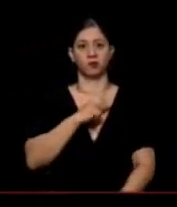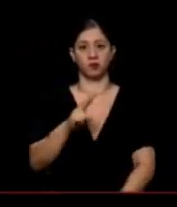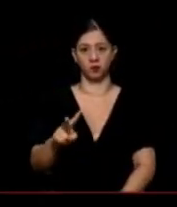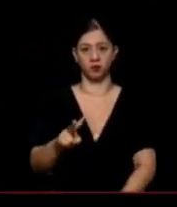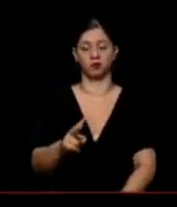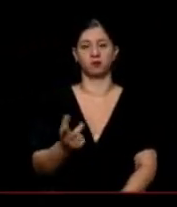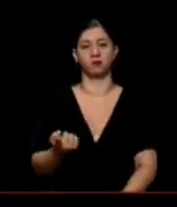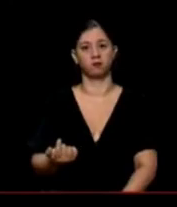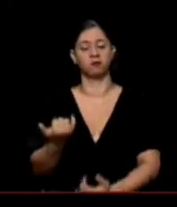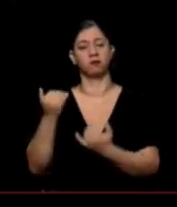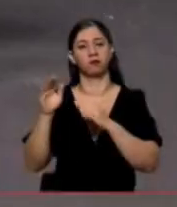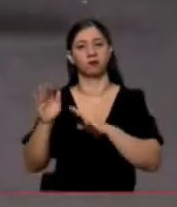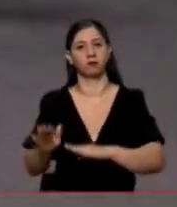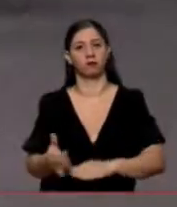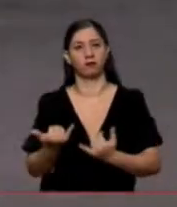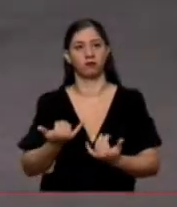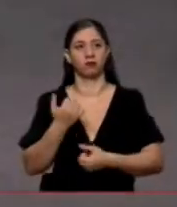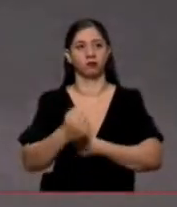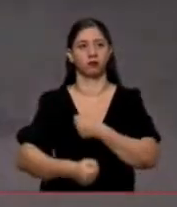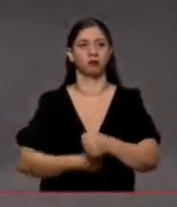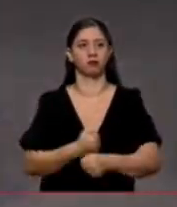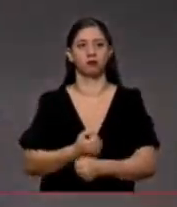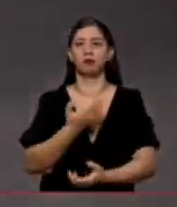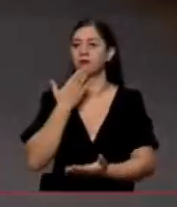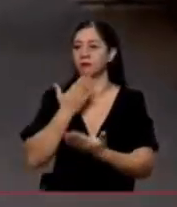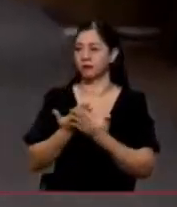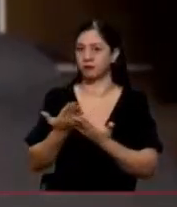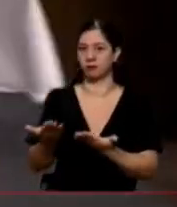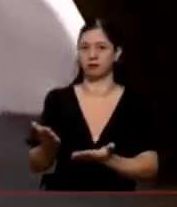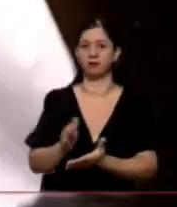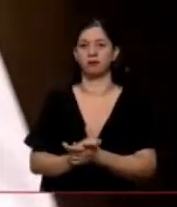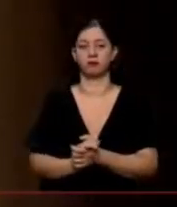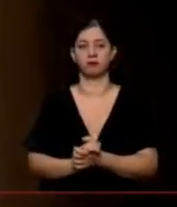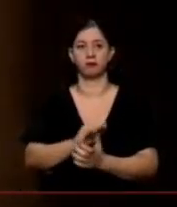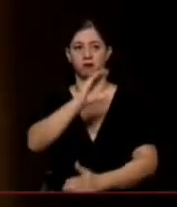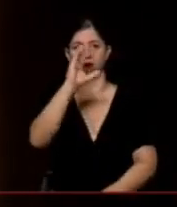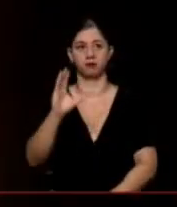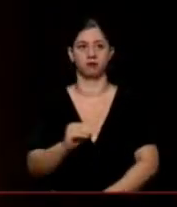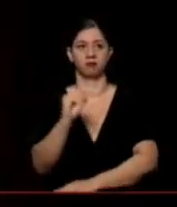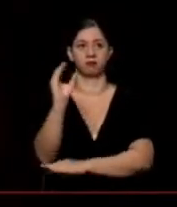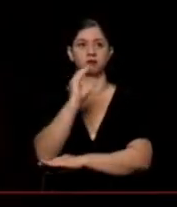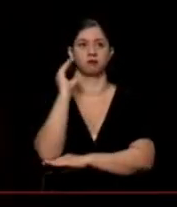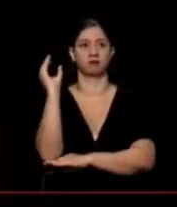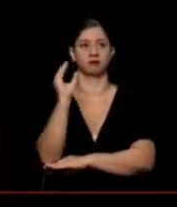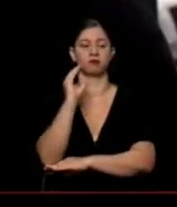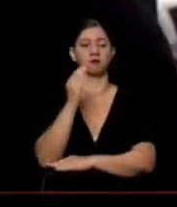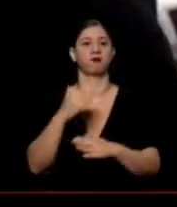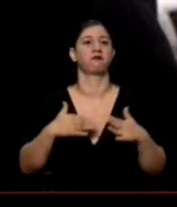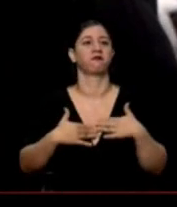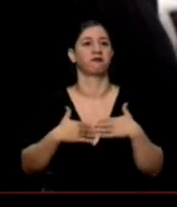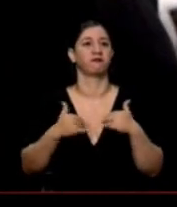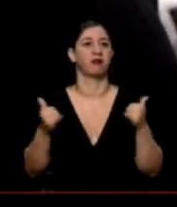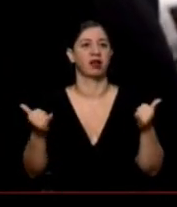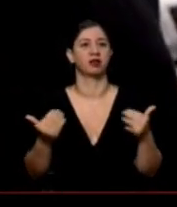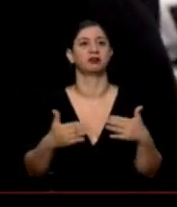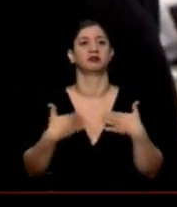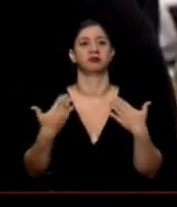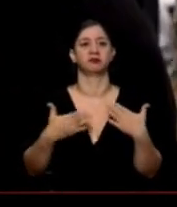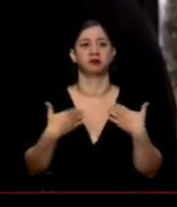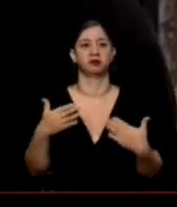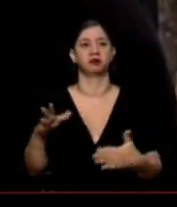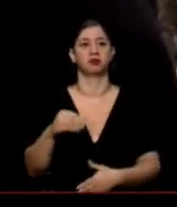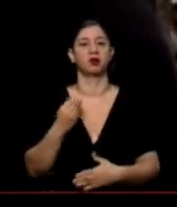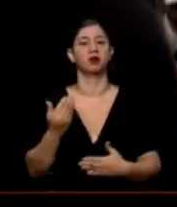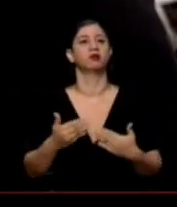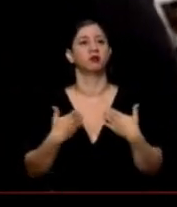nos representan este año. Lisa, gracias por representarnos al Pacífico colombiano. Muy felices por todo lo que ha pasado, estamos